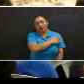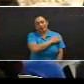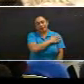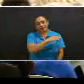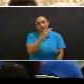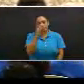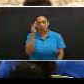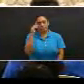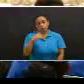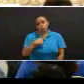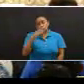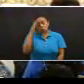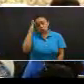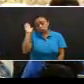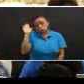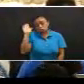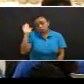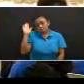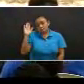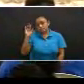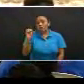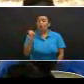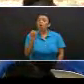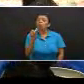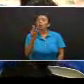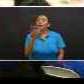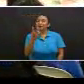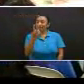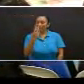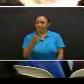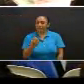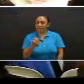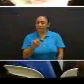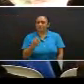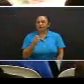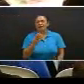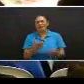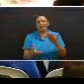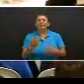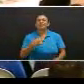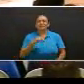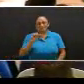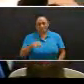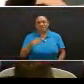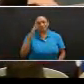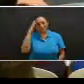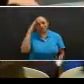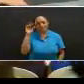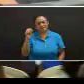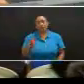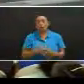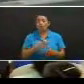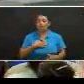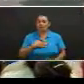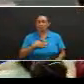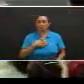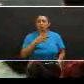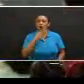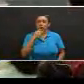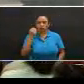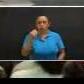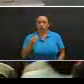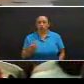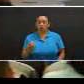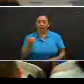sé cuántas veces, tal vez sí sé conmigo, cuántas veces quizás Dios ha bajado a pedir fruto de